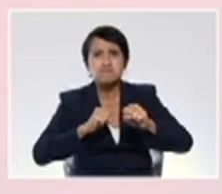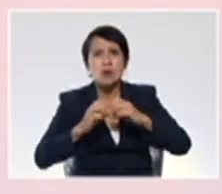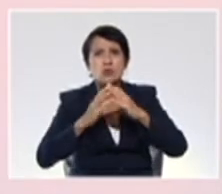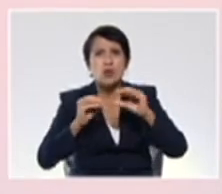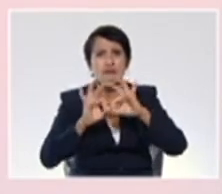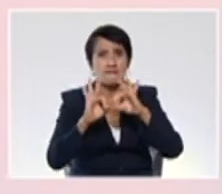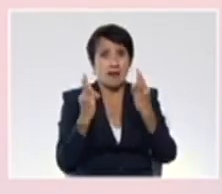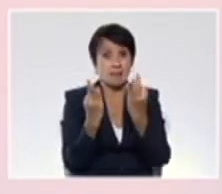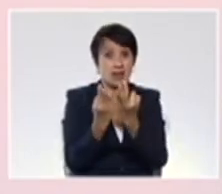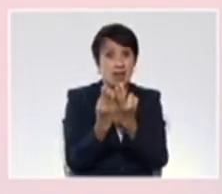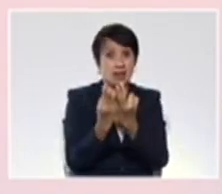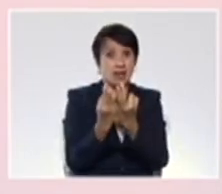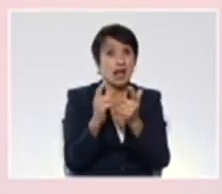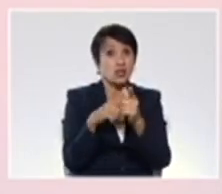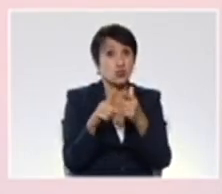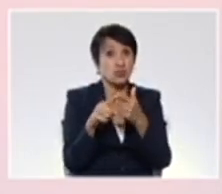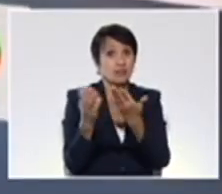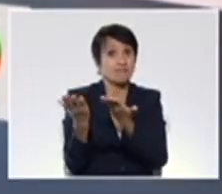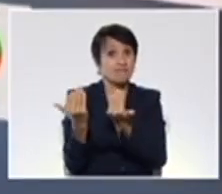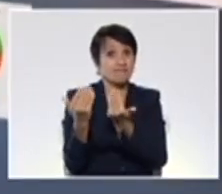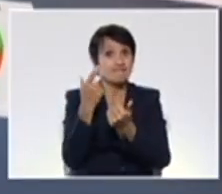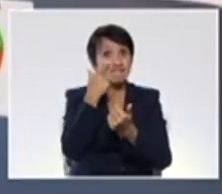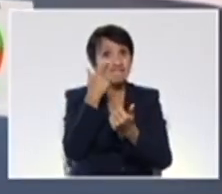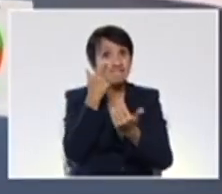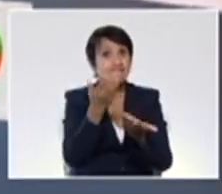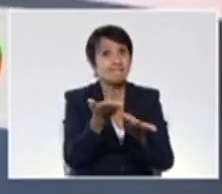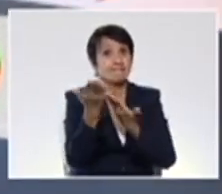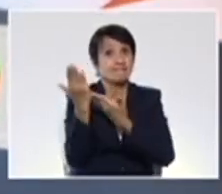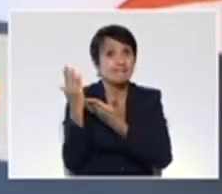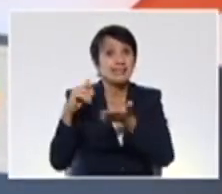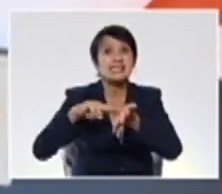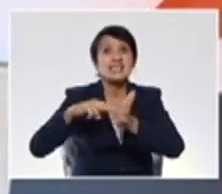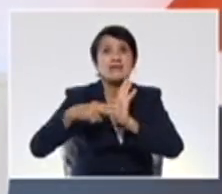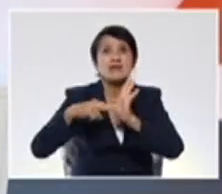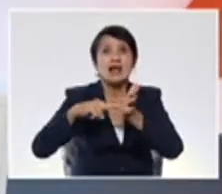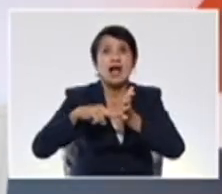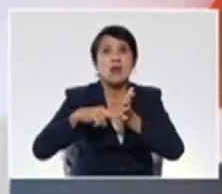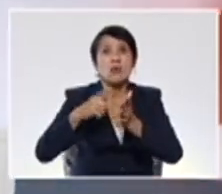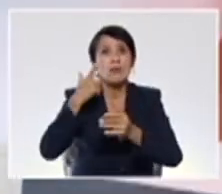Si quieren, vamos a ver entonces en la pantalla qué significado tiene para nosotros.